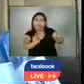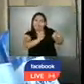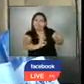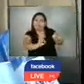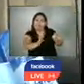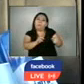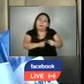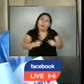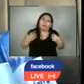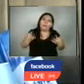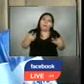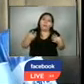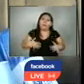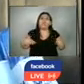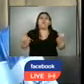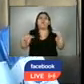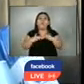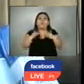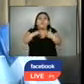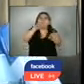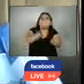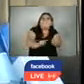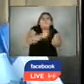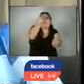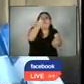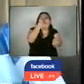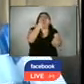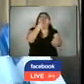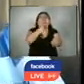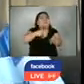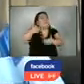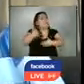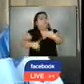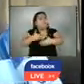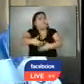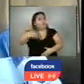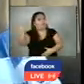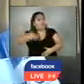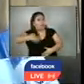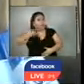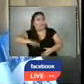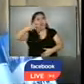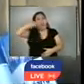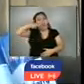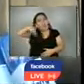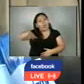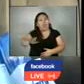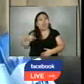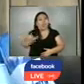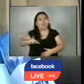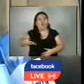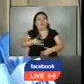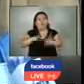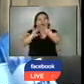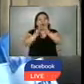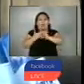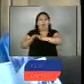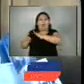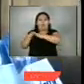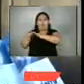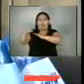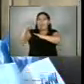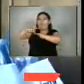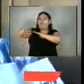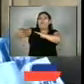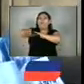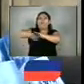Pero esperamos, además, de que sea la primera de muchas necesidades que tenemos. Como por ejemplo en el caso de nuestra residencial, colindamos con